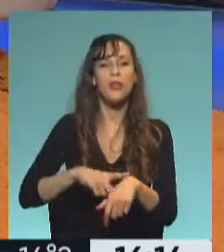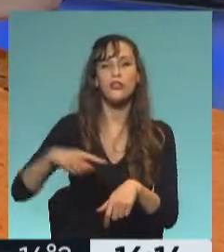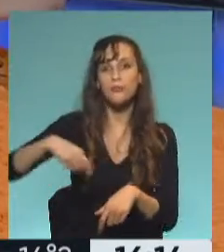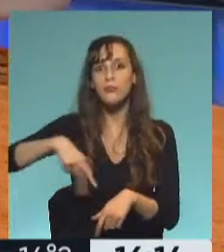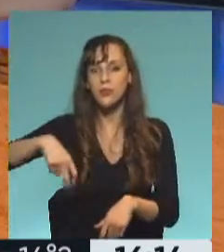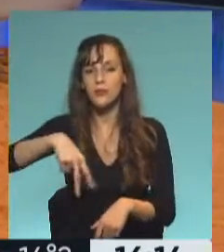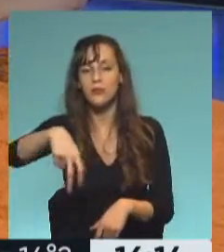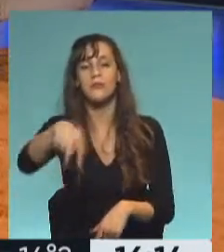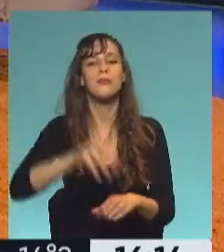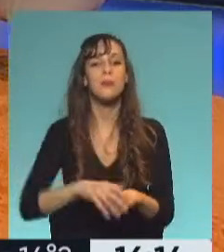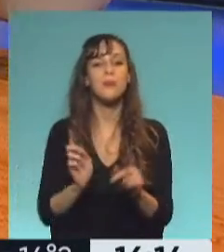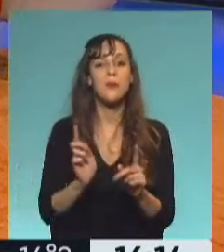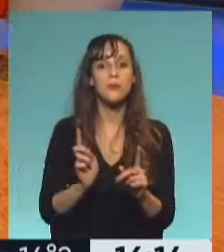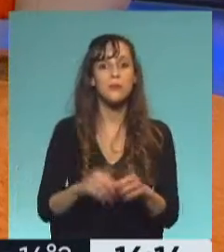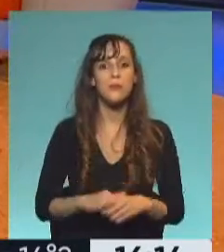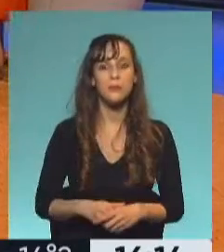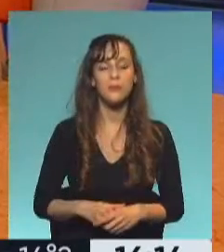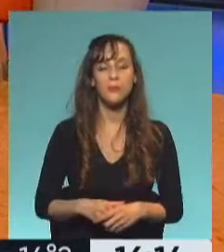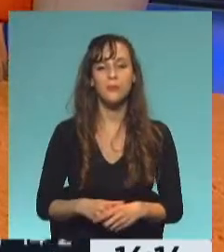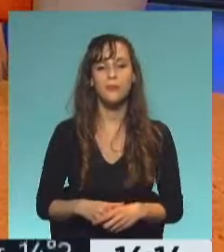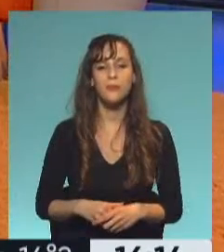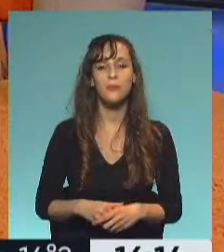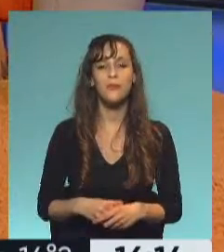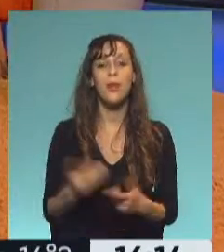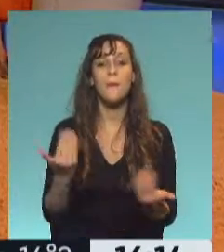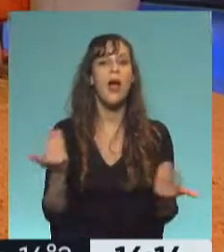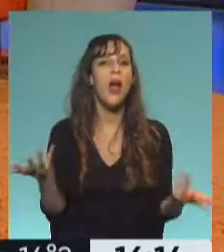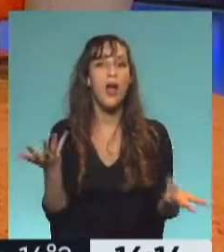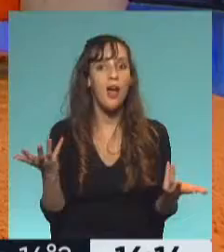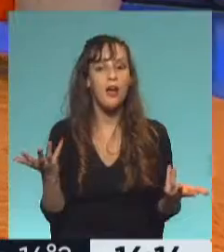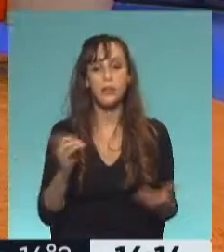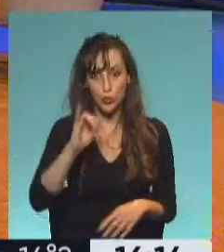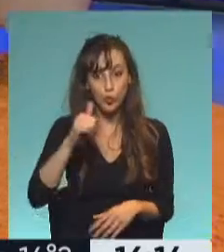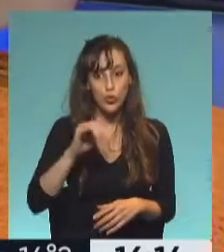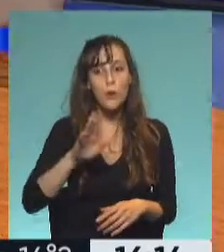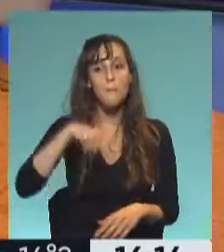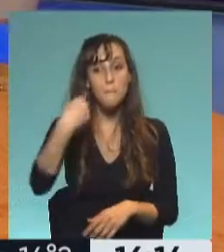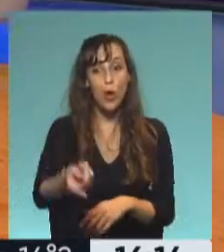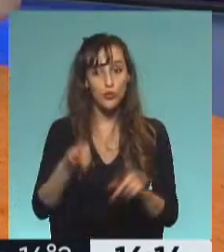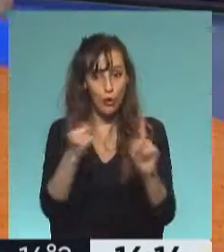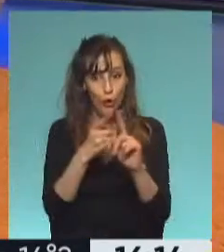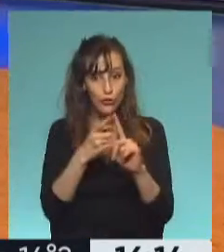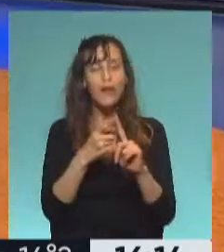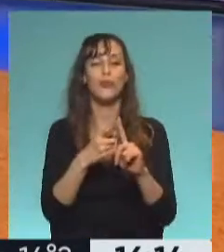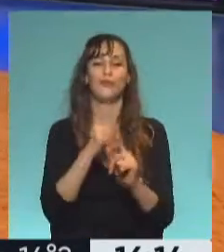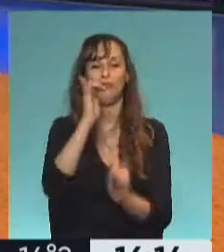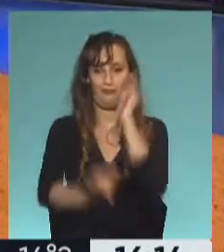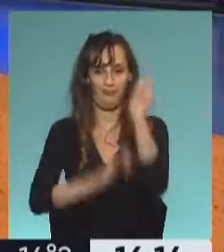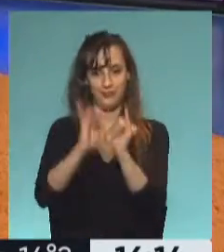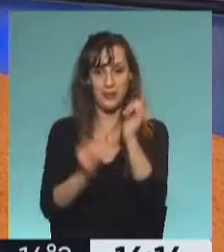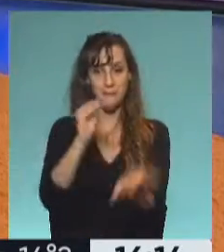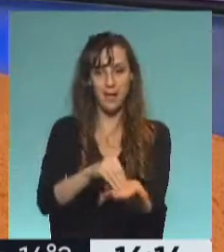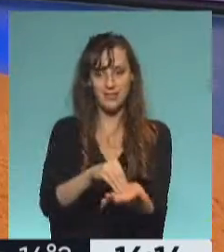explorar un poquito más este hermoso lugar? Claro que sí, hoy con la próxima salida vamos a esperarlos para también